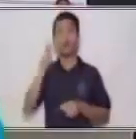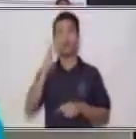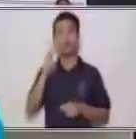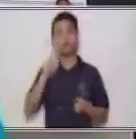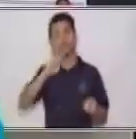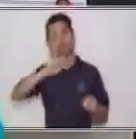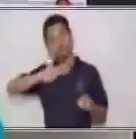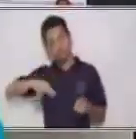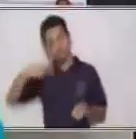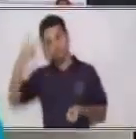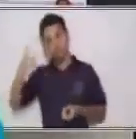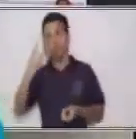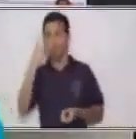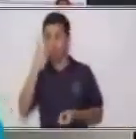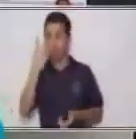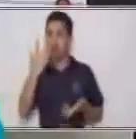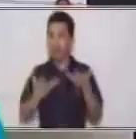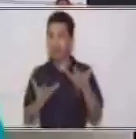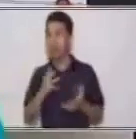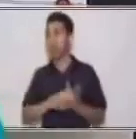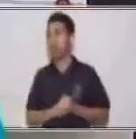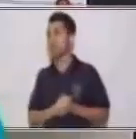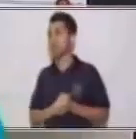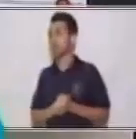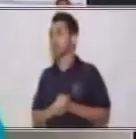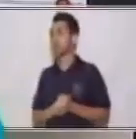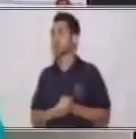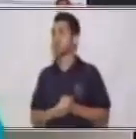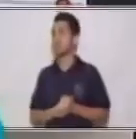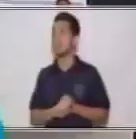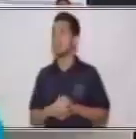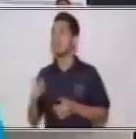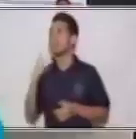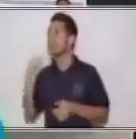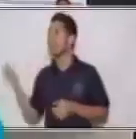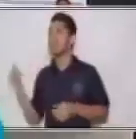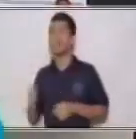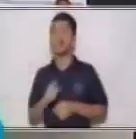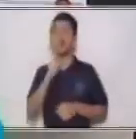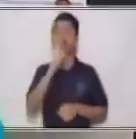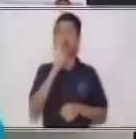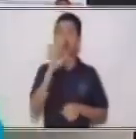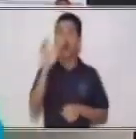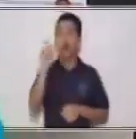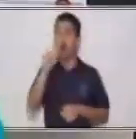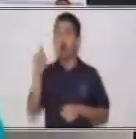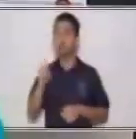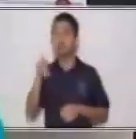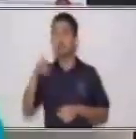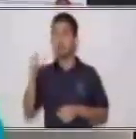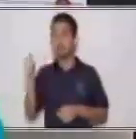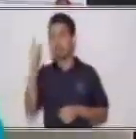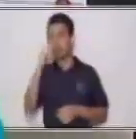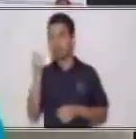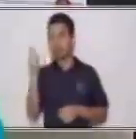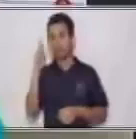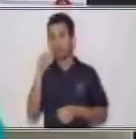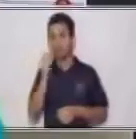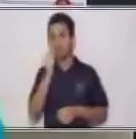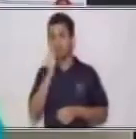azúcar. Si dice 1 onza de pasas, aquí vamos a usar